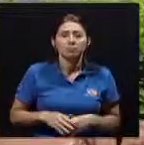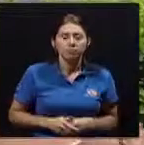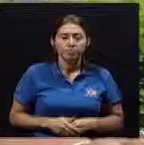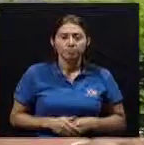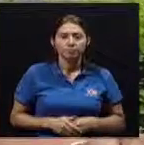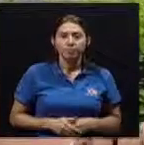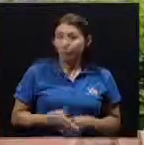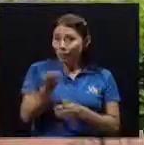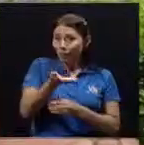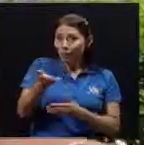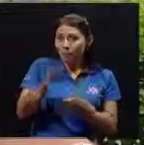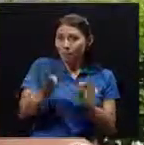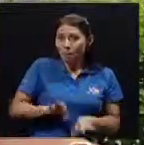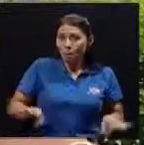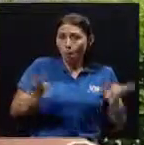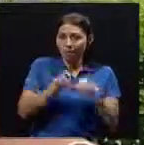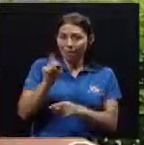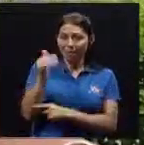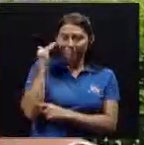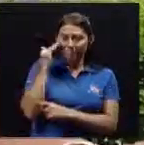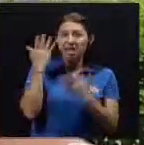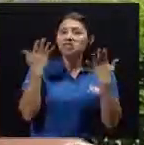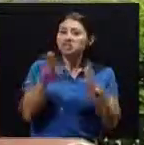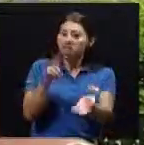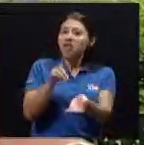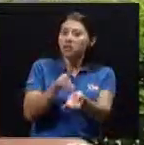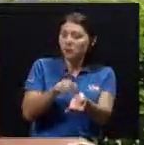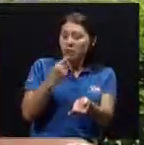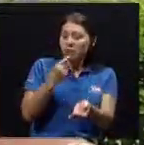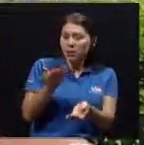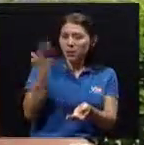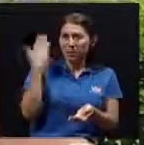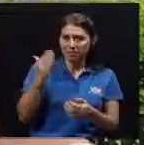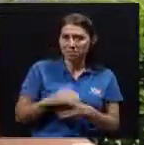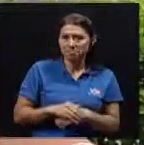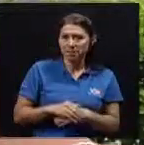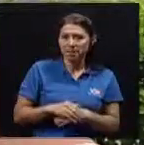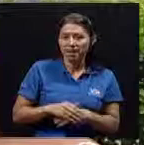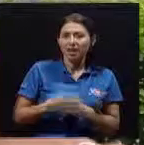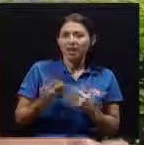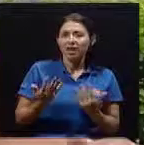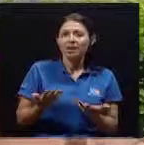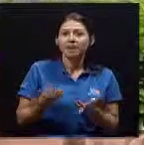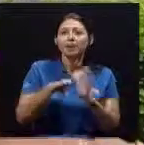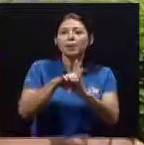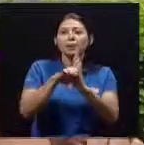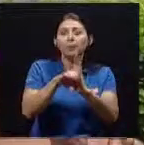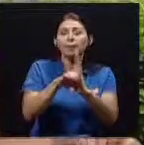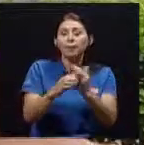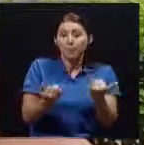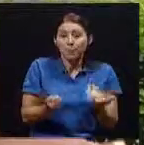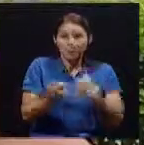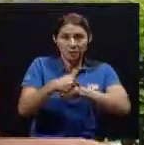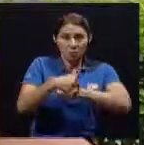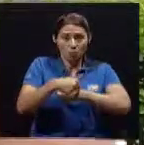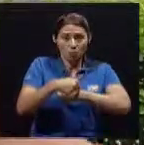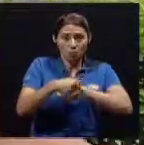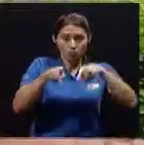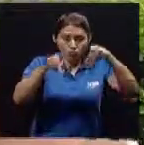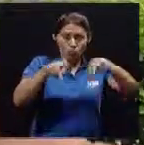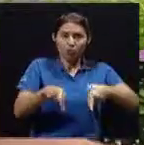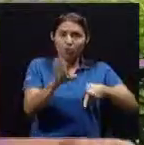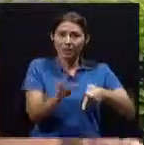cosas importantes que uno tiene que tomar en cuenta y el doctor lo mencionaba en el bloque anterior. Y es que, por ejemplo, en este momento